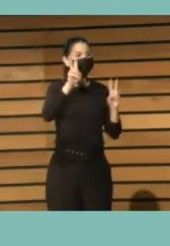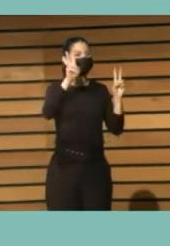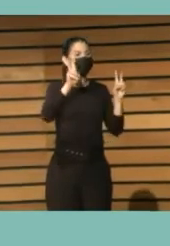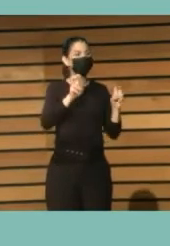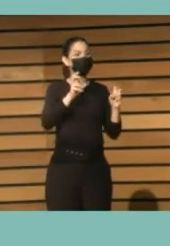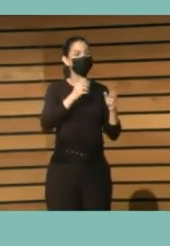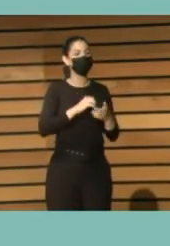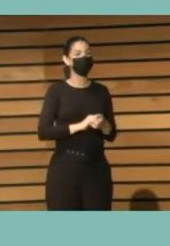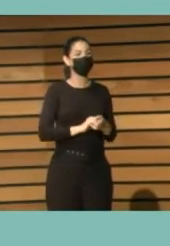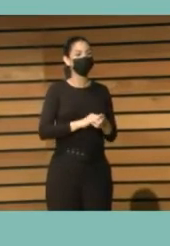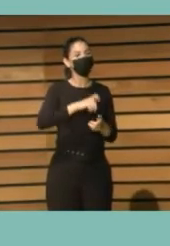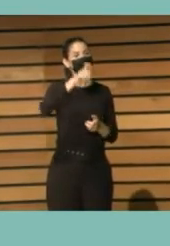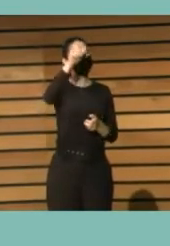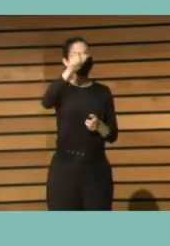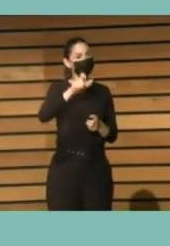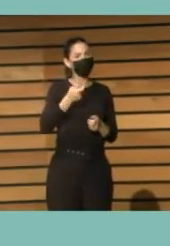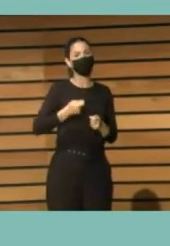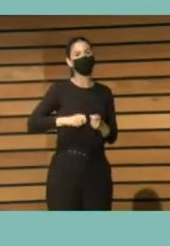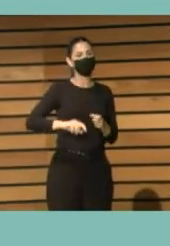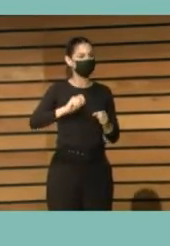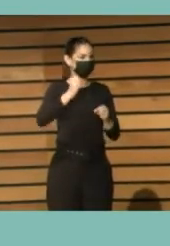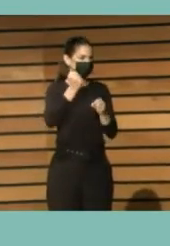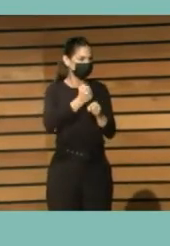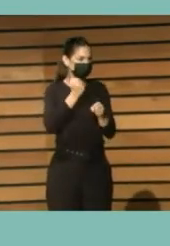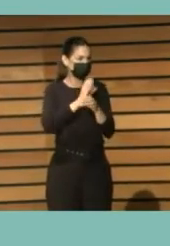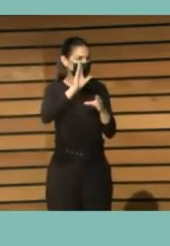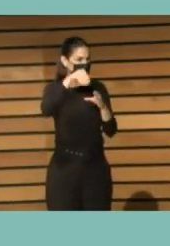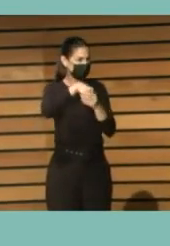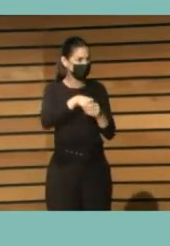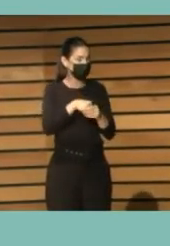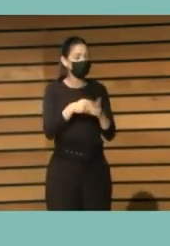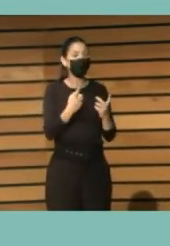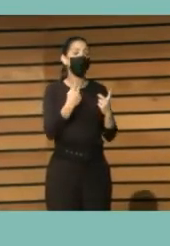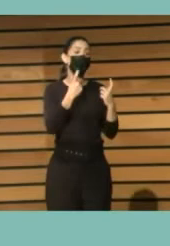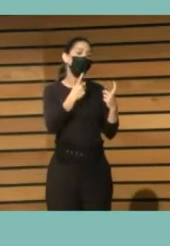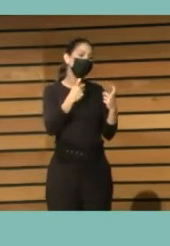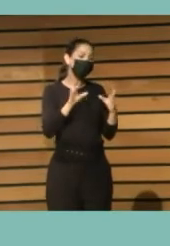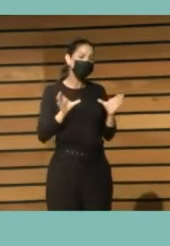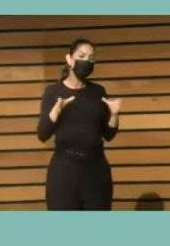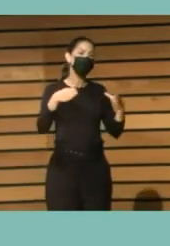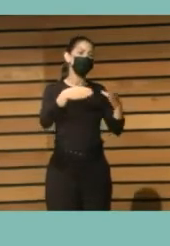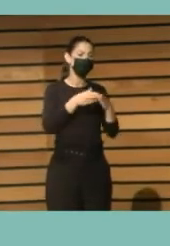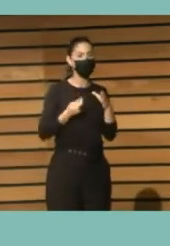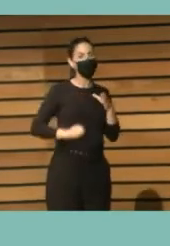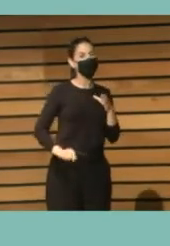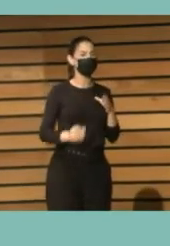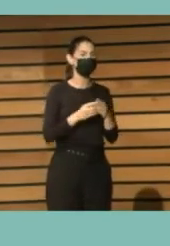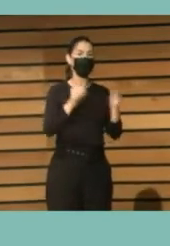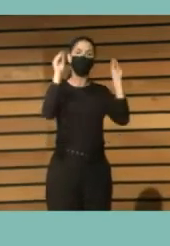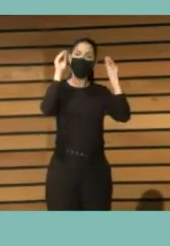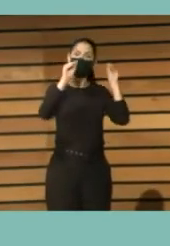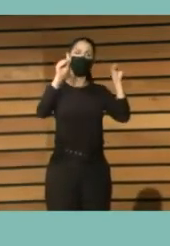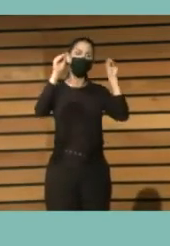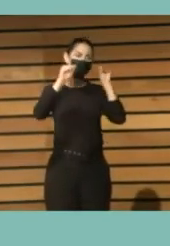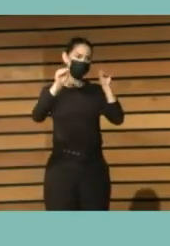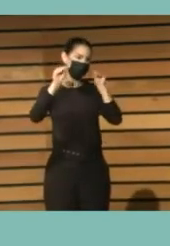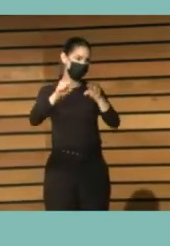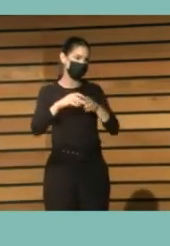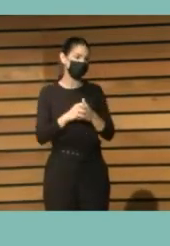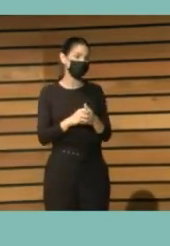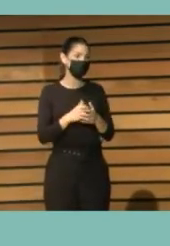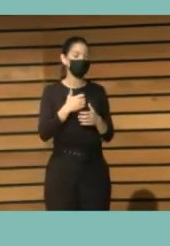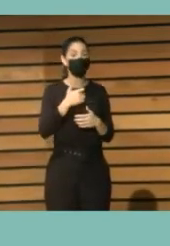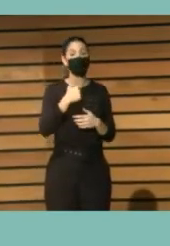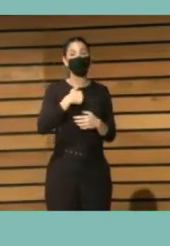los facultativos, los auxiliares. Y hay que empezar a formar equipo. Y para eso, ¿quién toma decisiones? Yo, como jefe